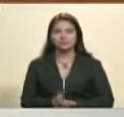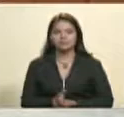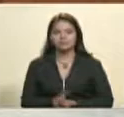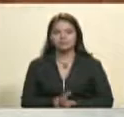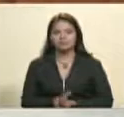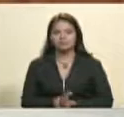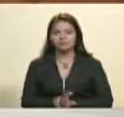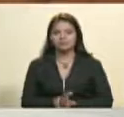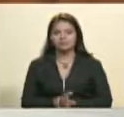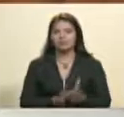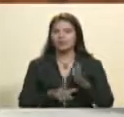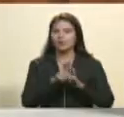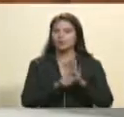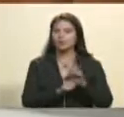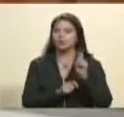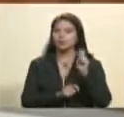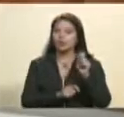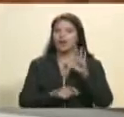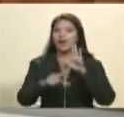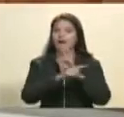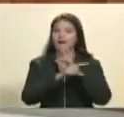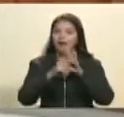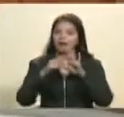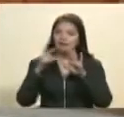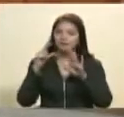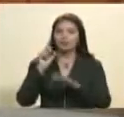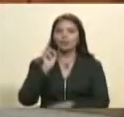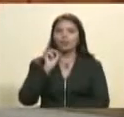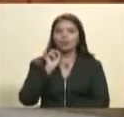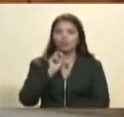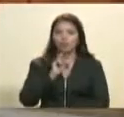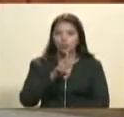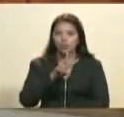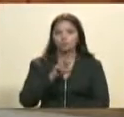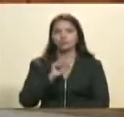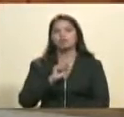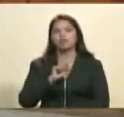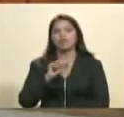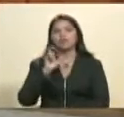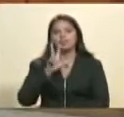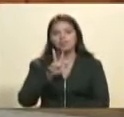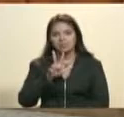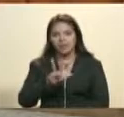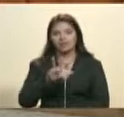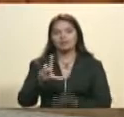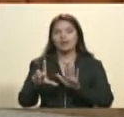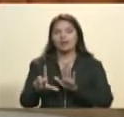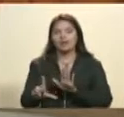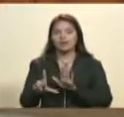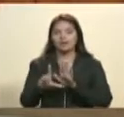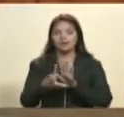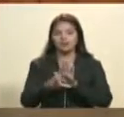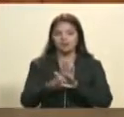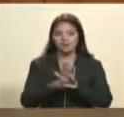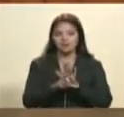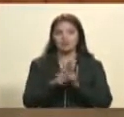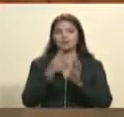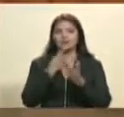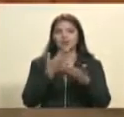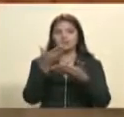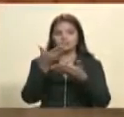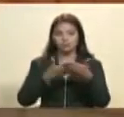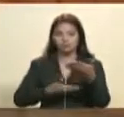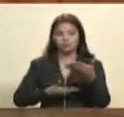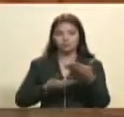Bolivariana de Venezuela y los artículos 2 y 3 de la Ley Orgánica que lo rige, emite el presente comunicado a